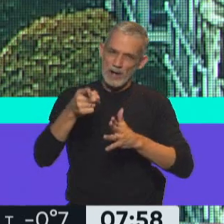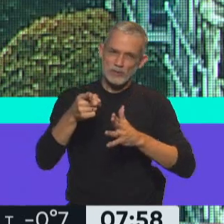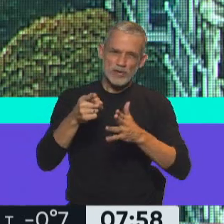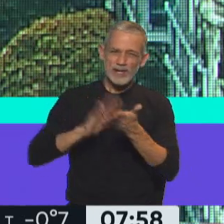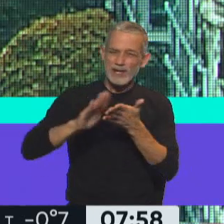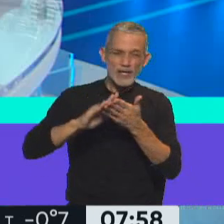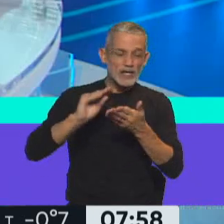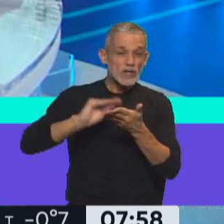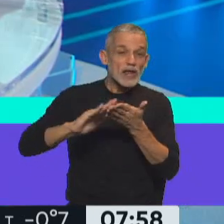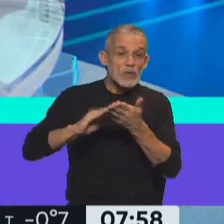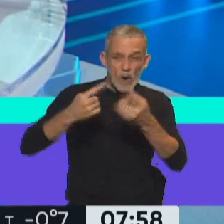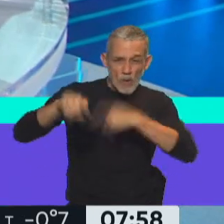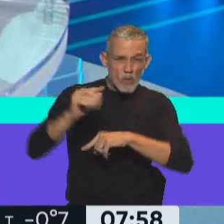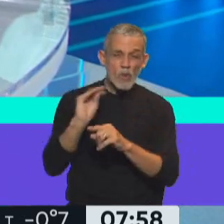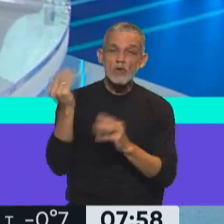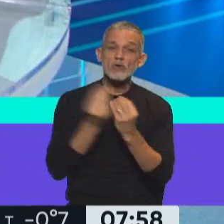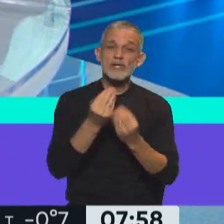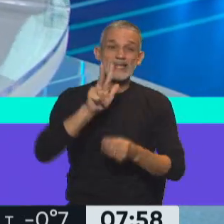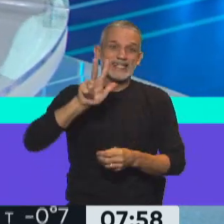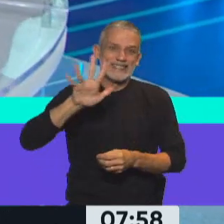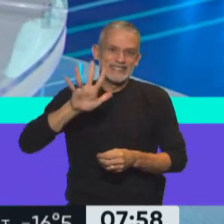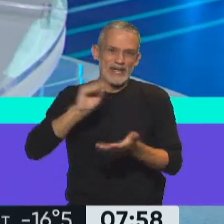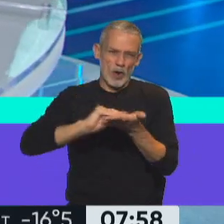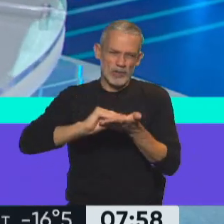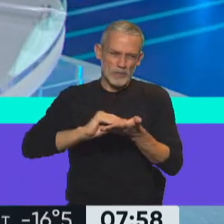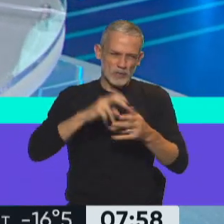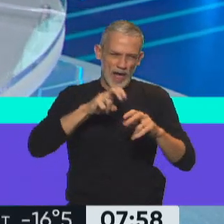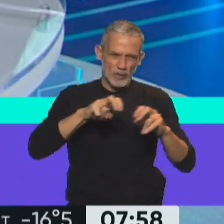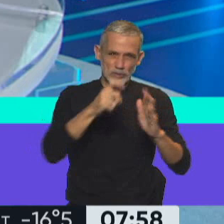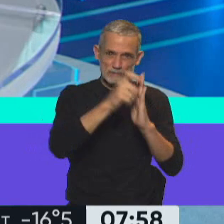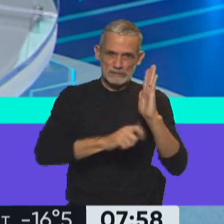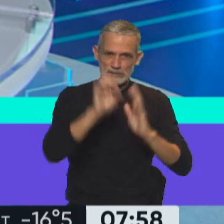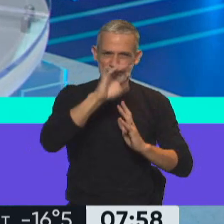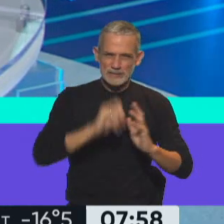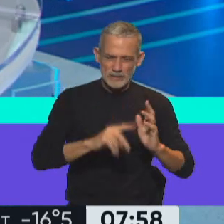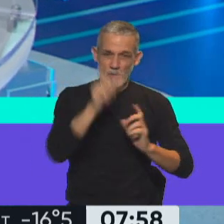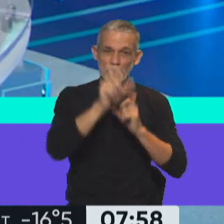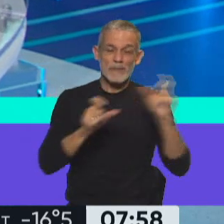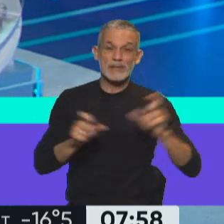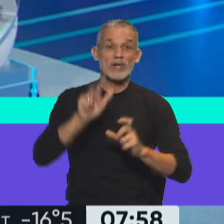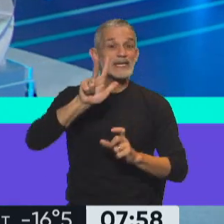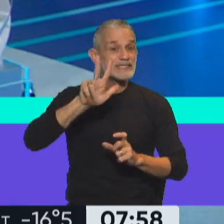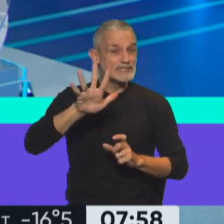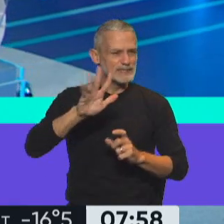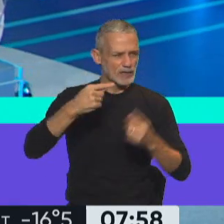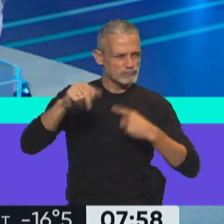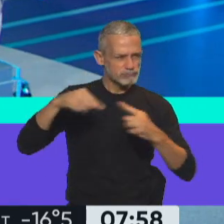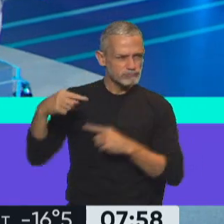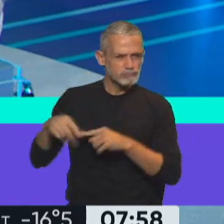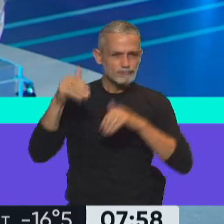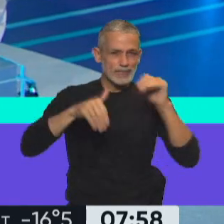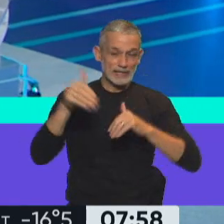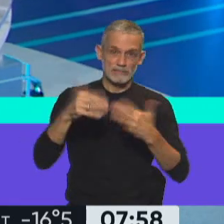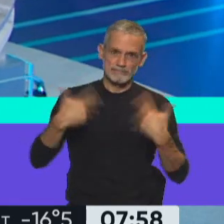35 bancas en la cámara de diputados con lo que hay mucha atención depositada en lo que puede pasar precisamente en el